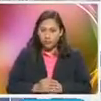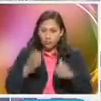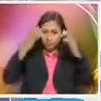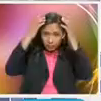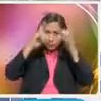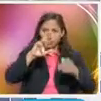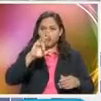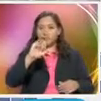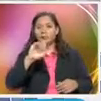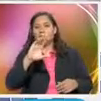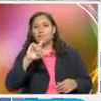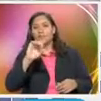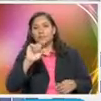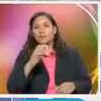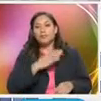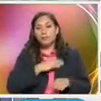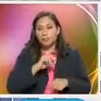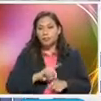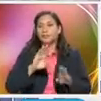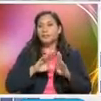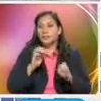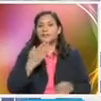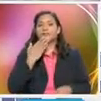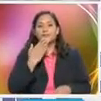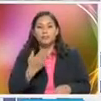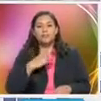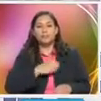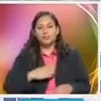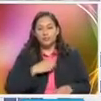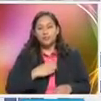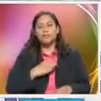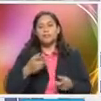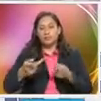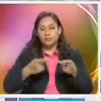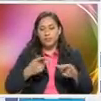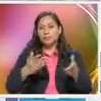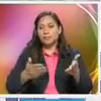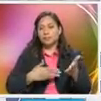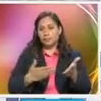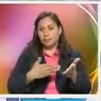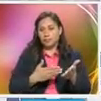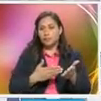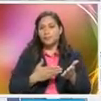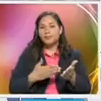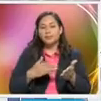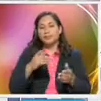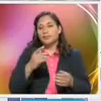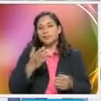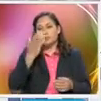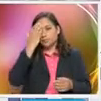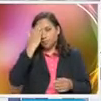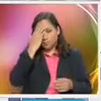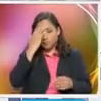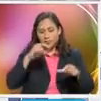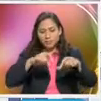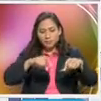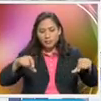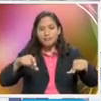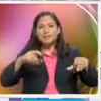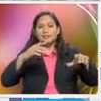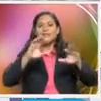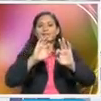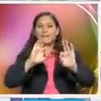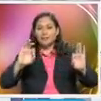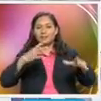Chef Luis Carlos, hola. Buenos días. ¿Cómo estás? Pues muy bien y muy contento que vamos a preparar una receta con la coloquialmente conocida salchicha de mar.